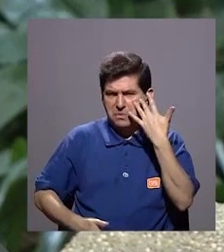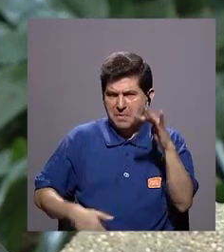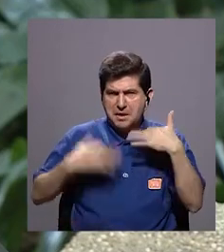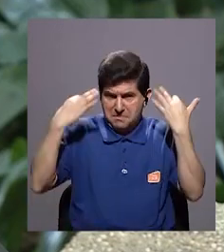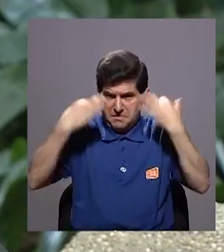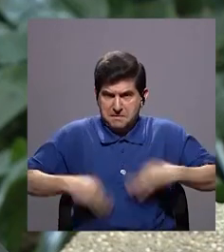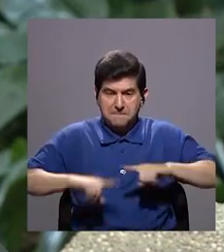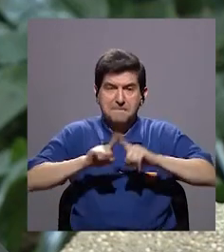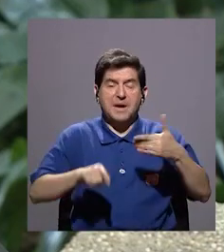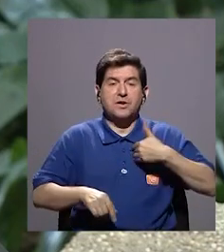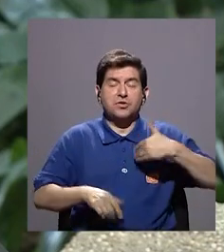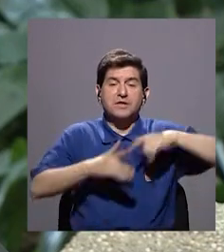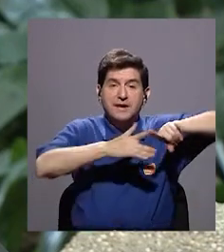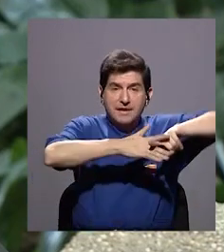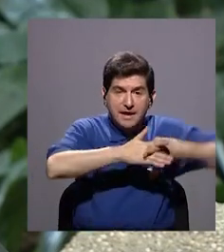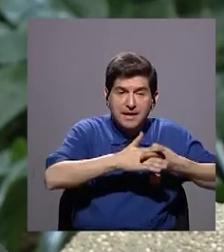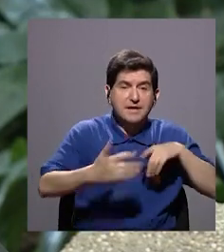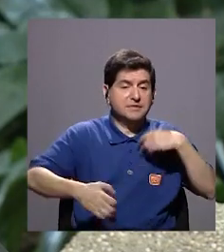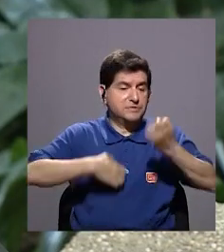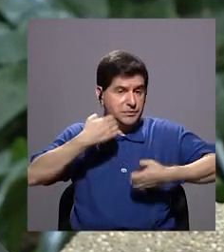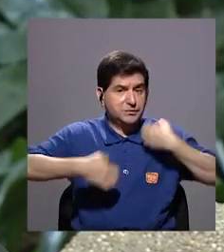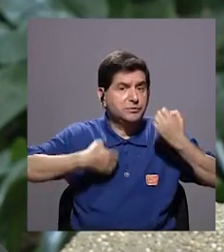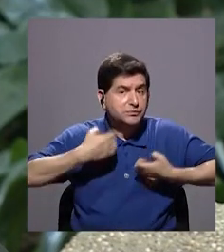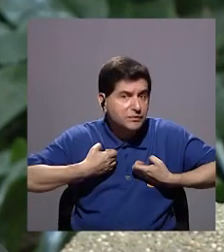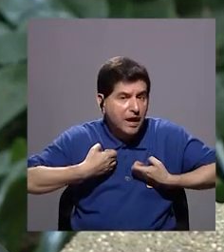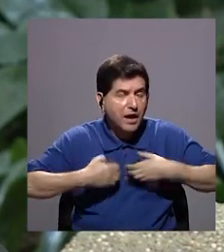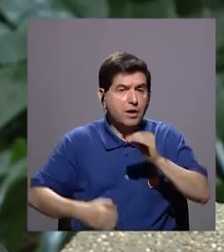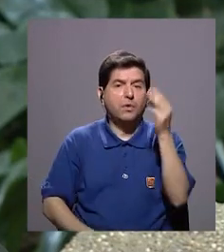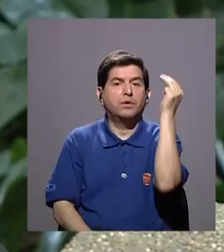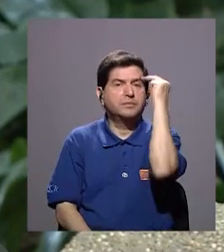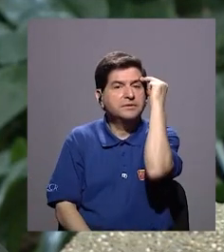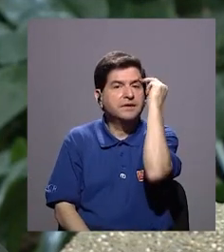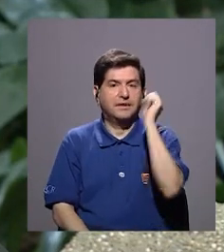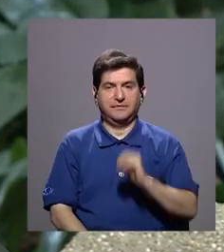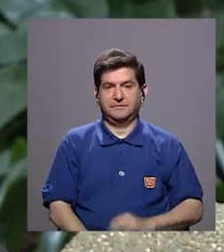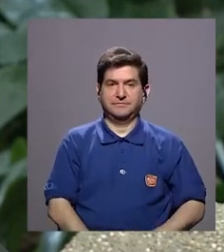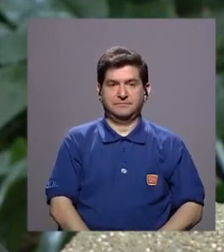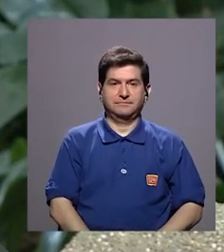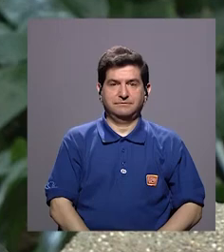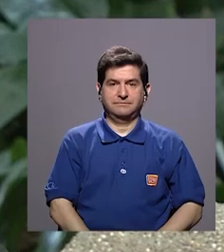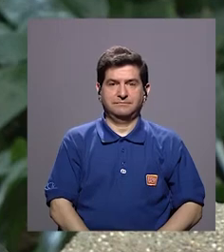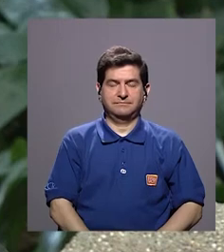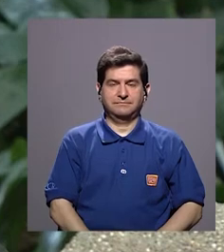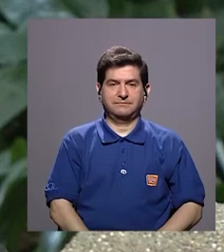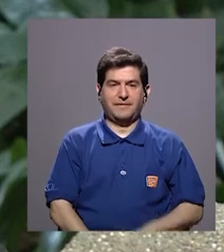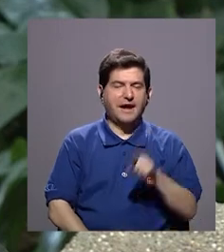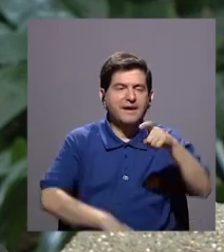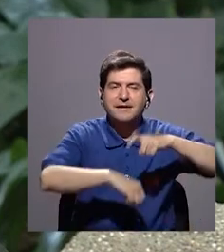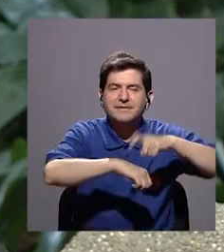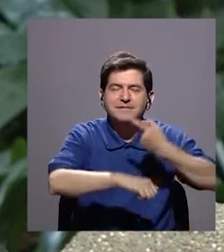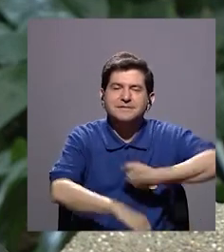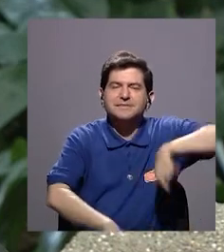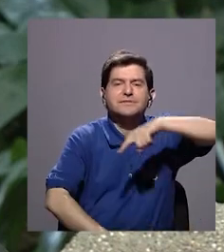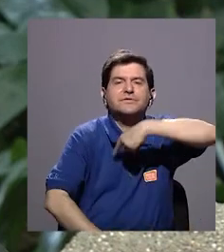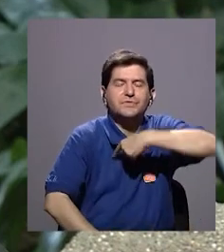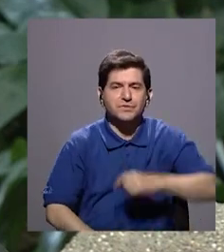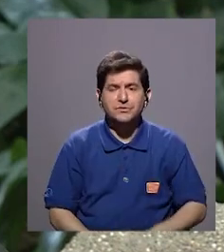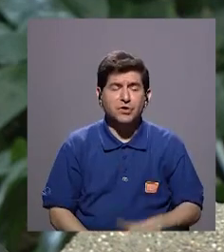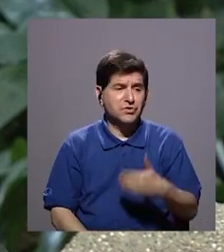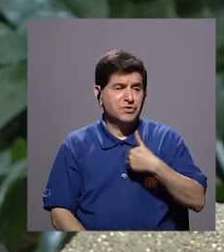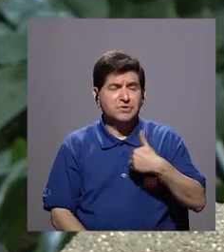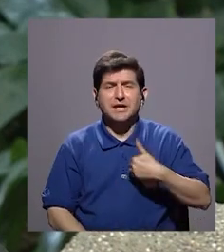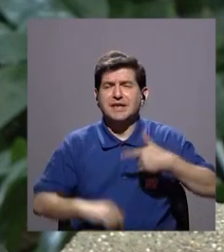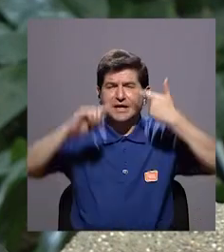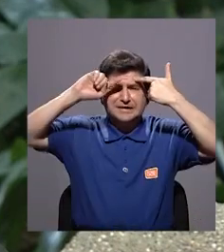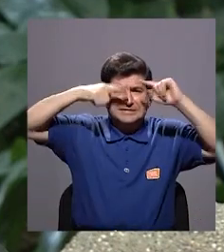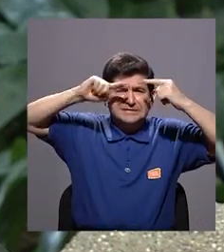físico, probablemente tiene su origen emocional o mental. Claro. Entonces, ahí es donde nosotros, por ejemplo, si